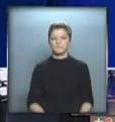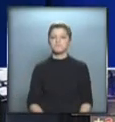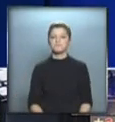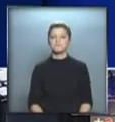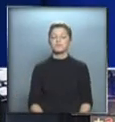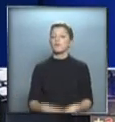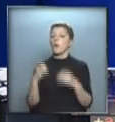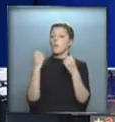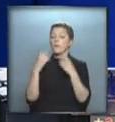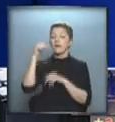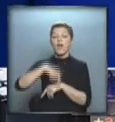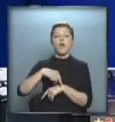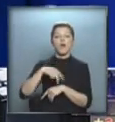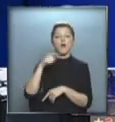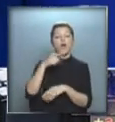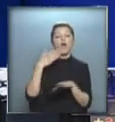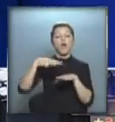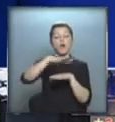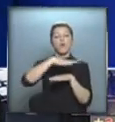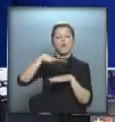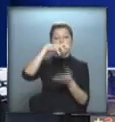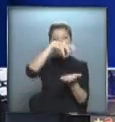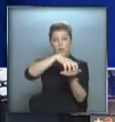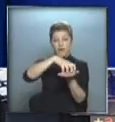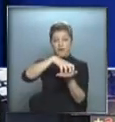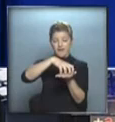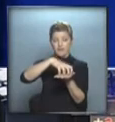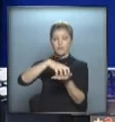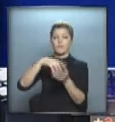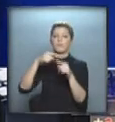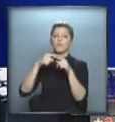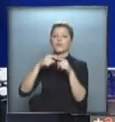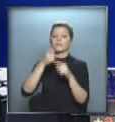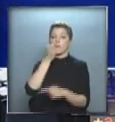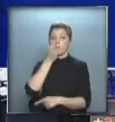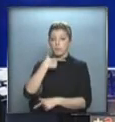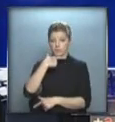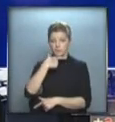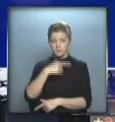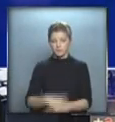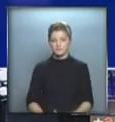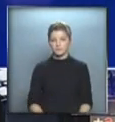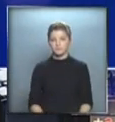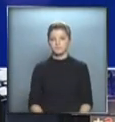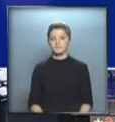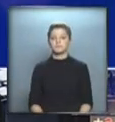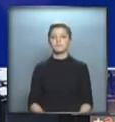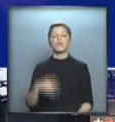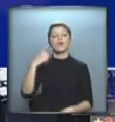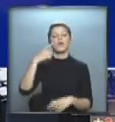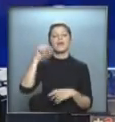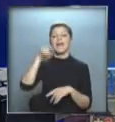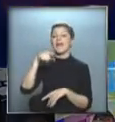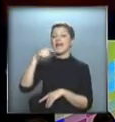Muy bien, vamos a tomar contacto ahora con Silvia Fernández desde el PRO. Basamos en que tenemos una propuesta política clara.